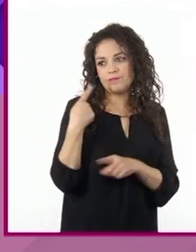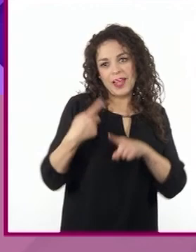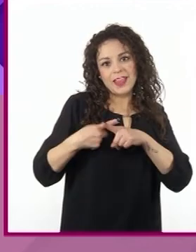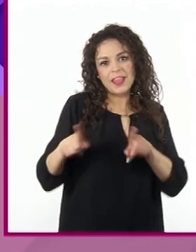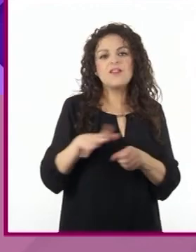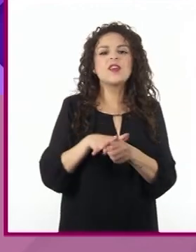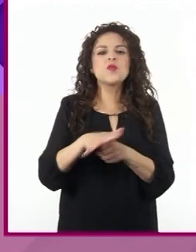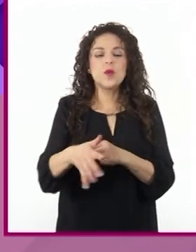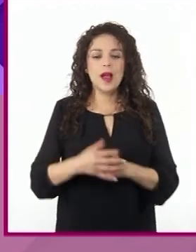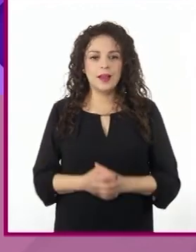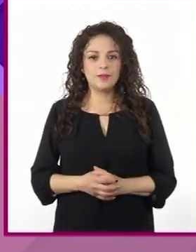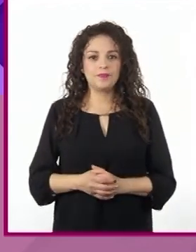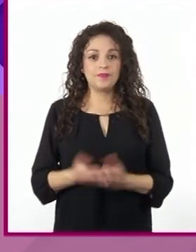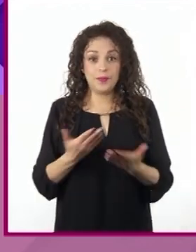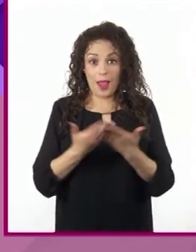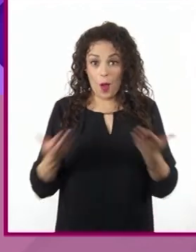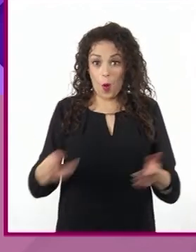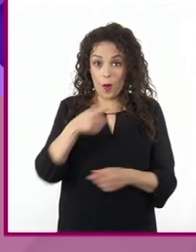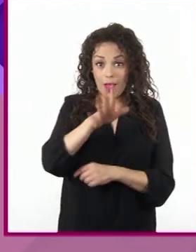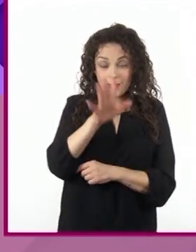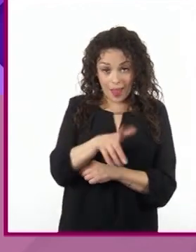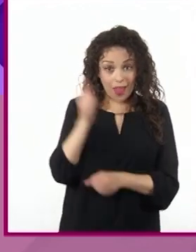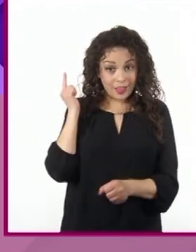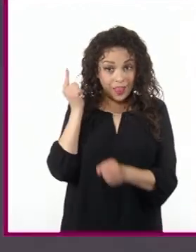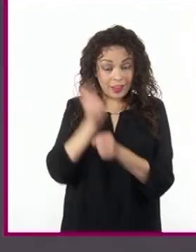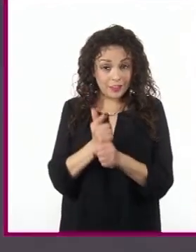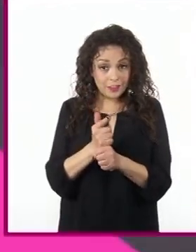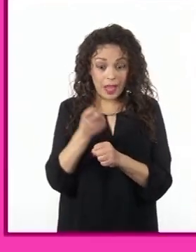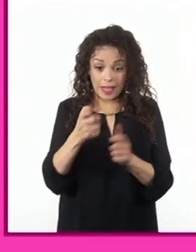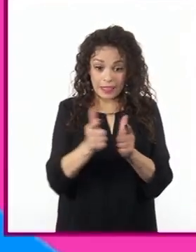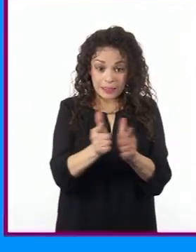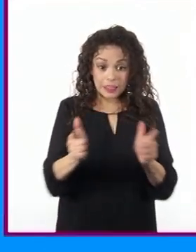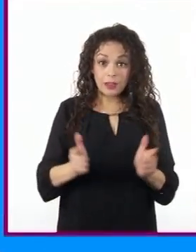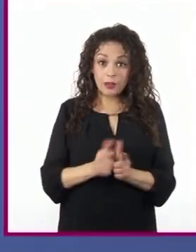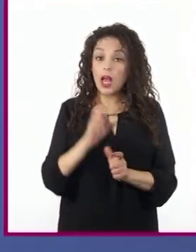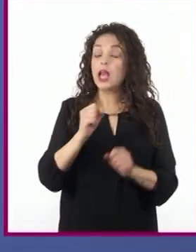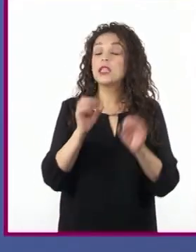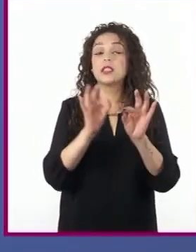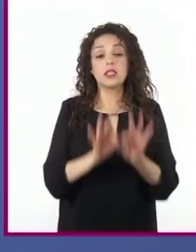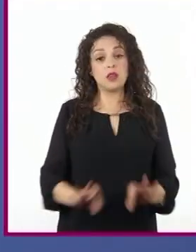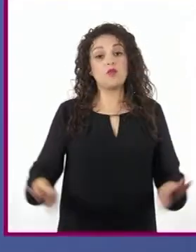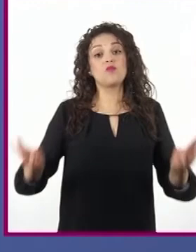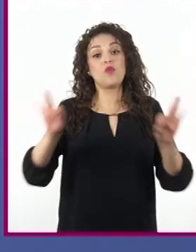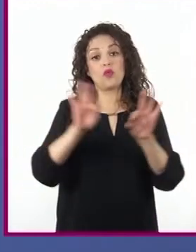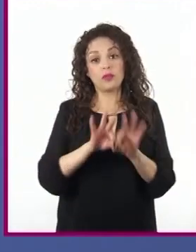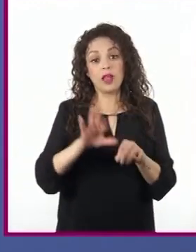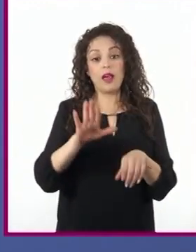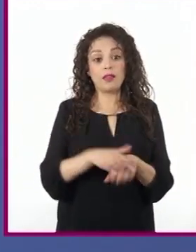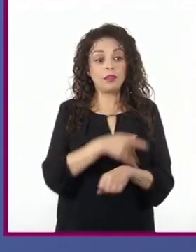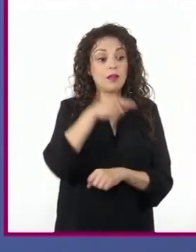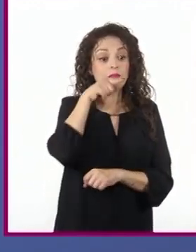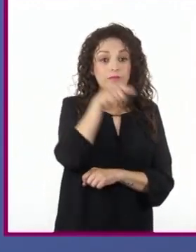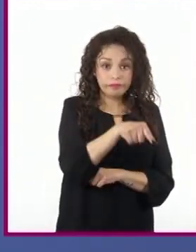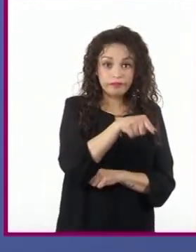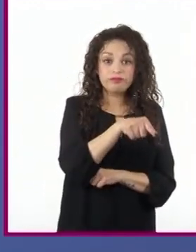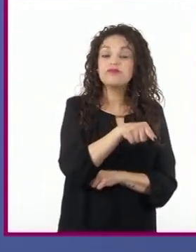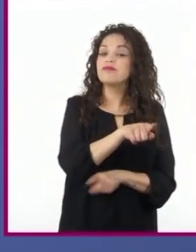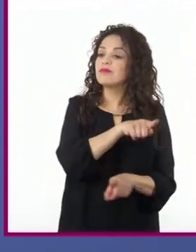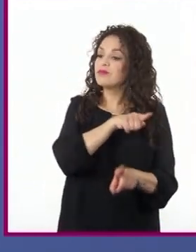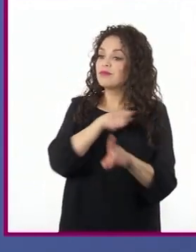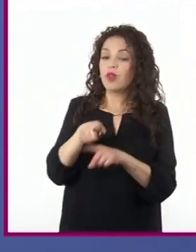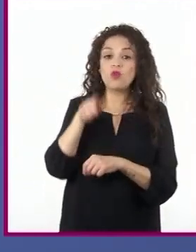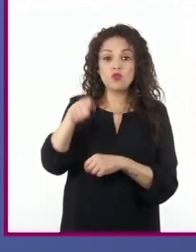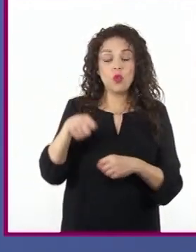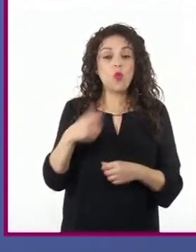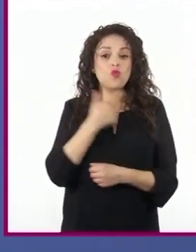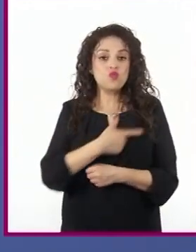Ahora pueden darse cuenta de que los grupos de pertenencia son importantes porque ellos van a influir de manera directa en